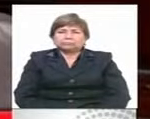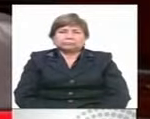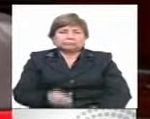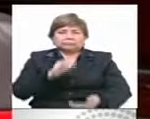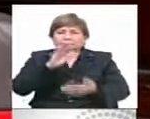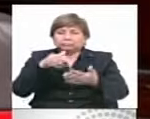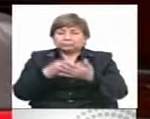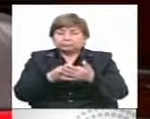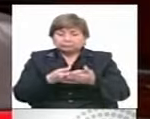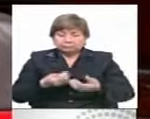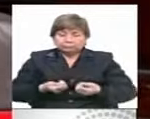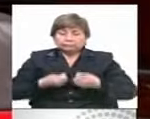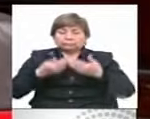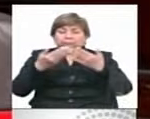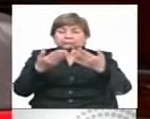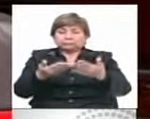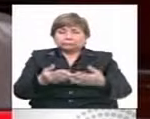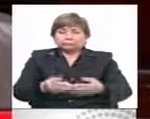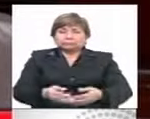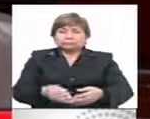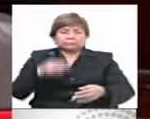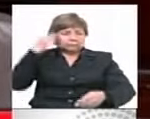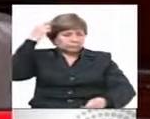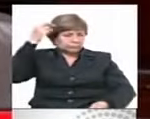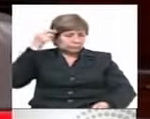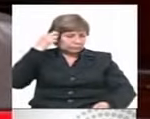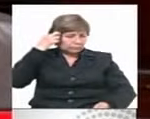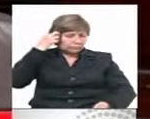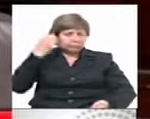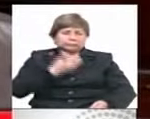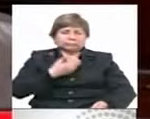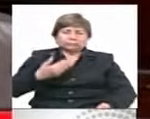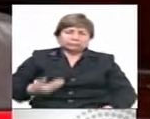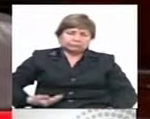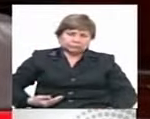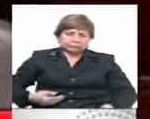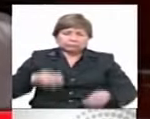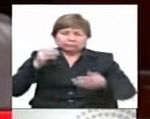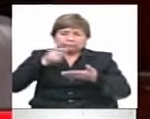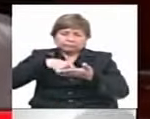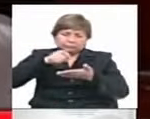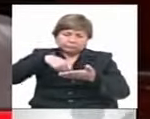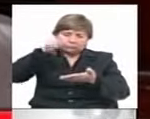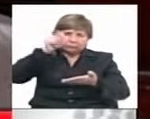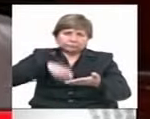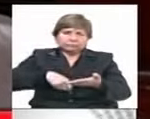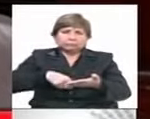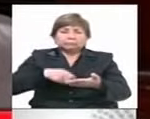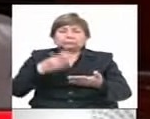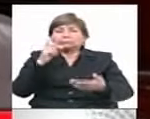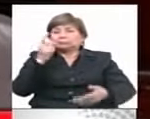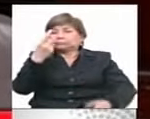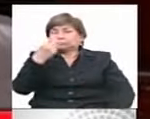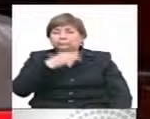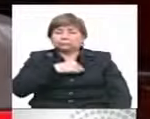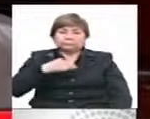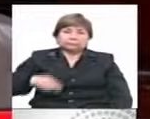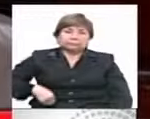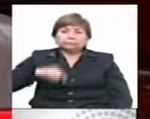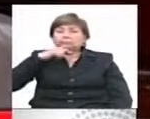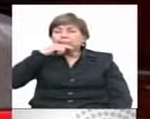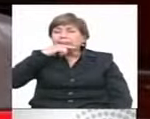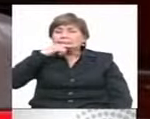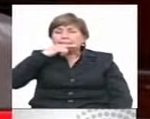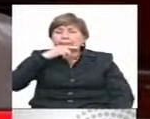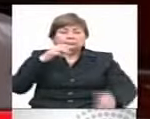todos hemos accedido a la política general de gobierno que ha sido firmada por la primera ministra,